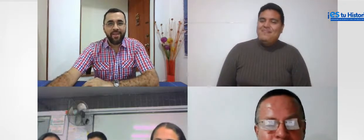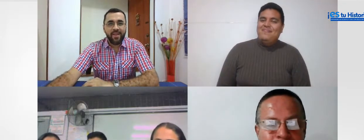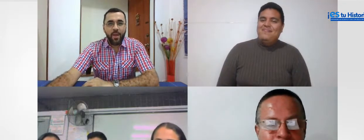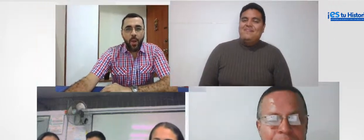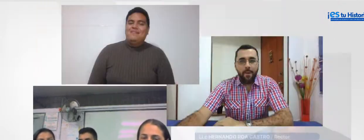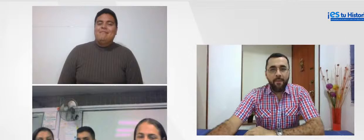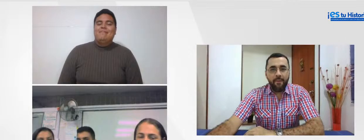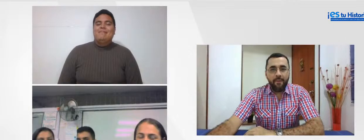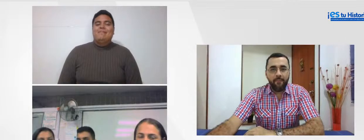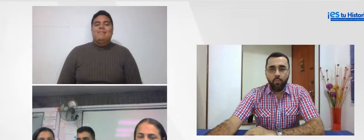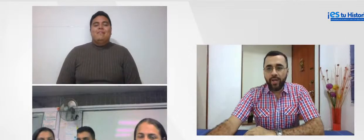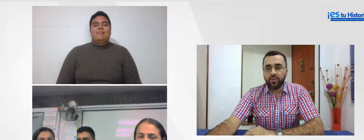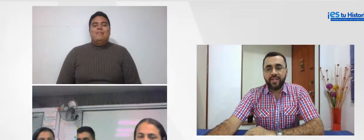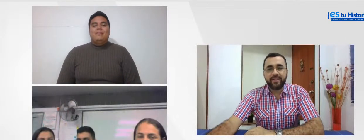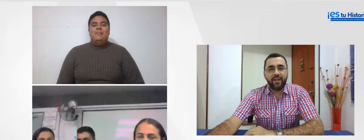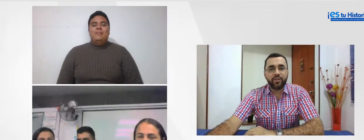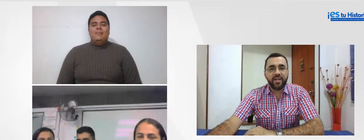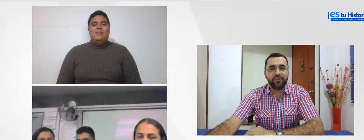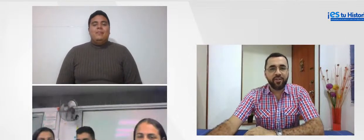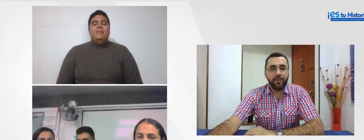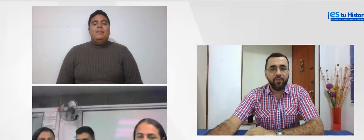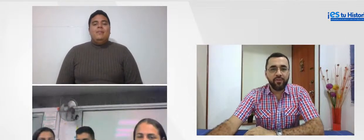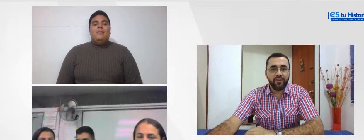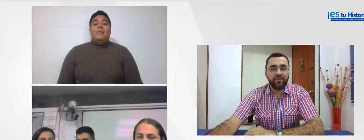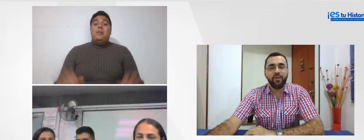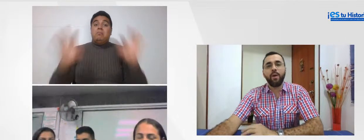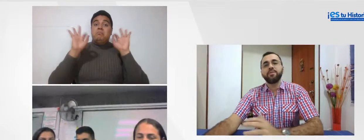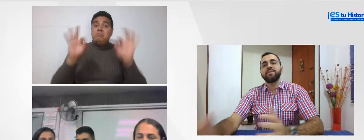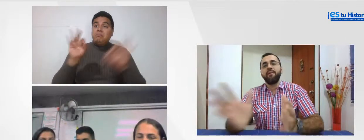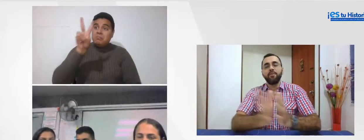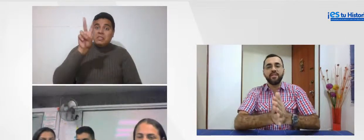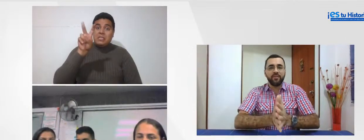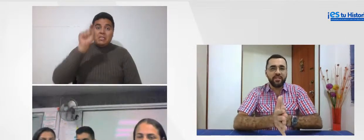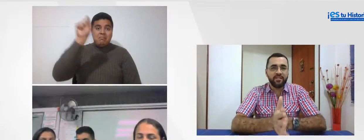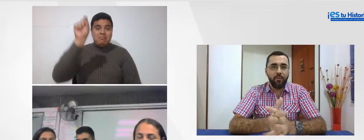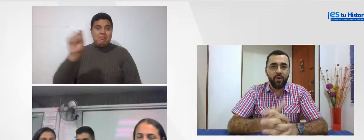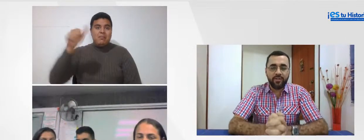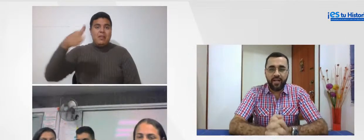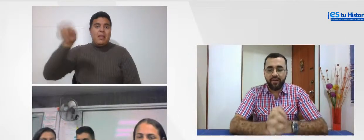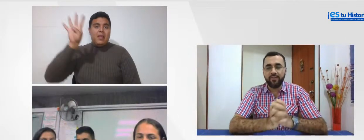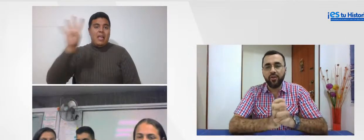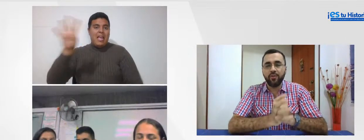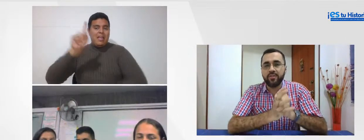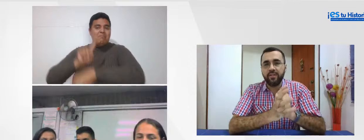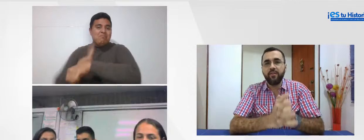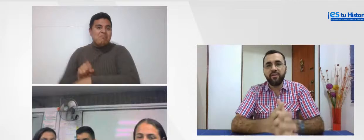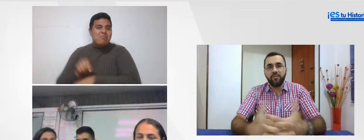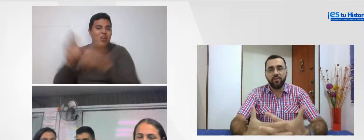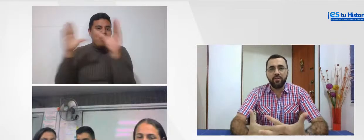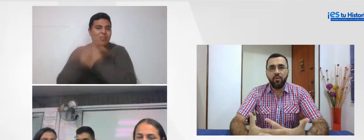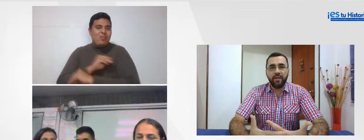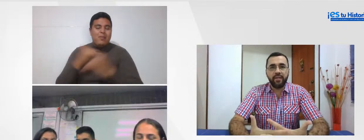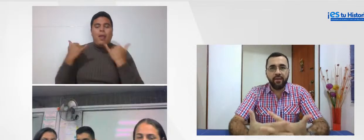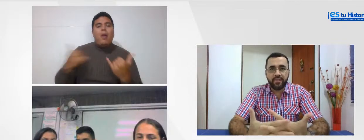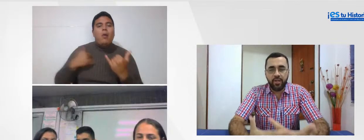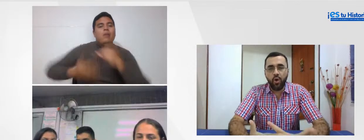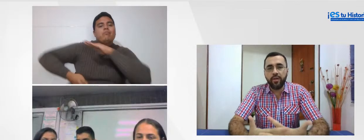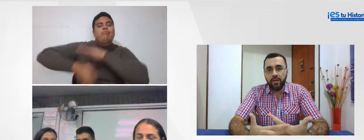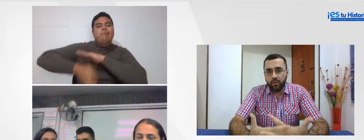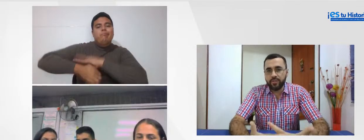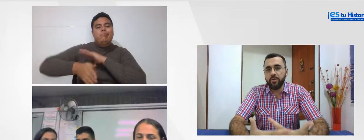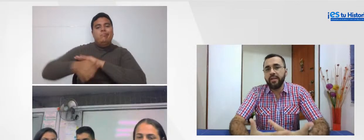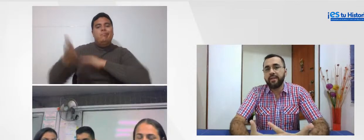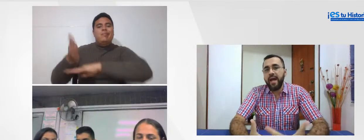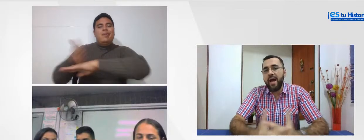bien. Bueno, 7:14 y continuamos y vamos entonces, como lo decía el rector, conociendo instituciones educativas y